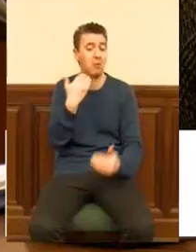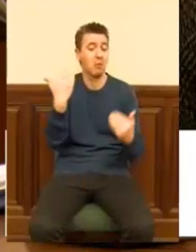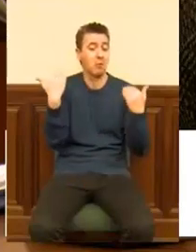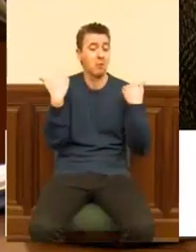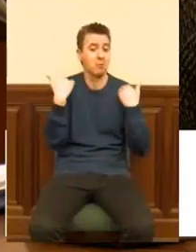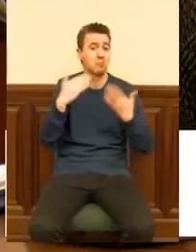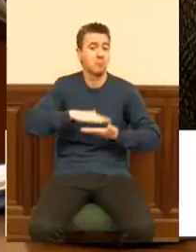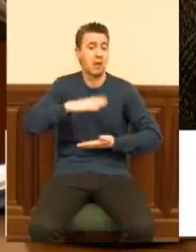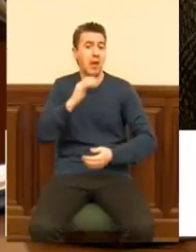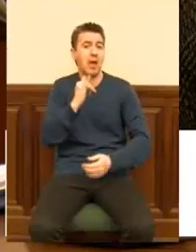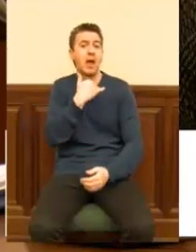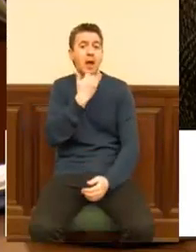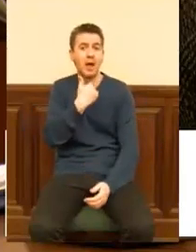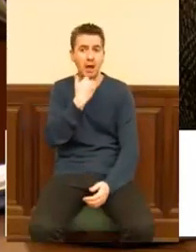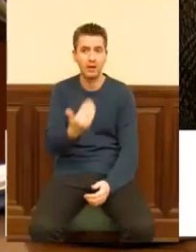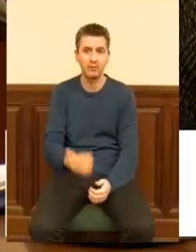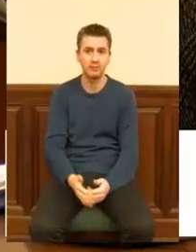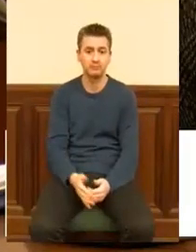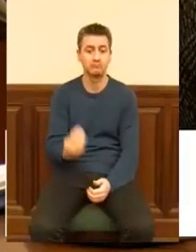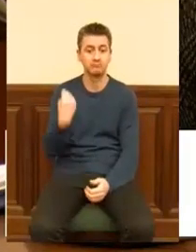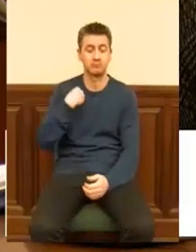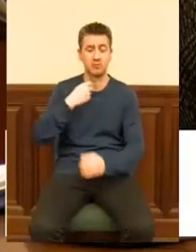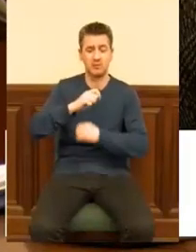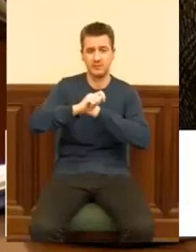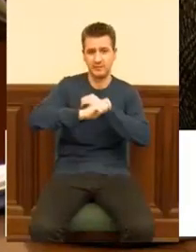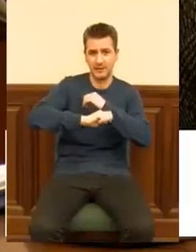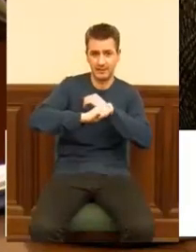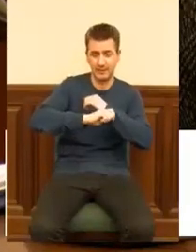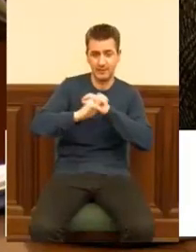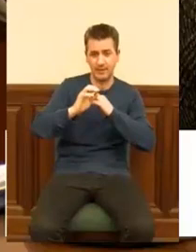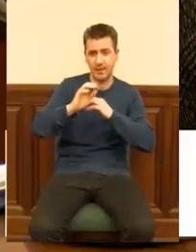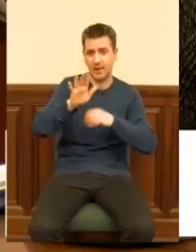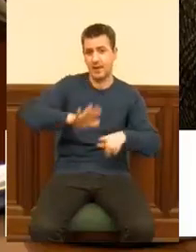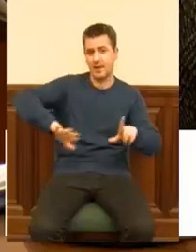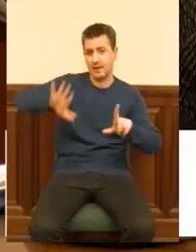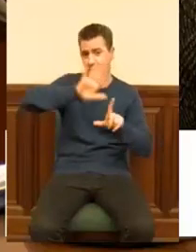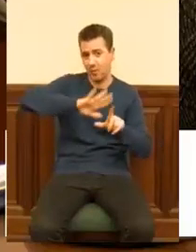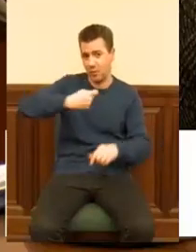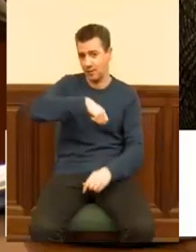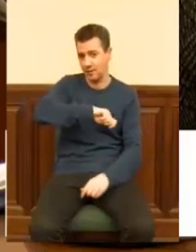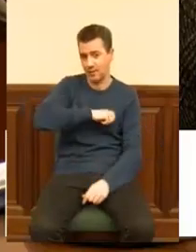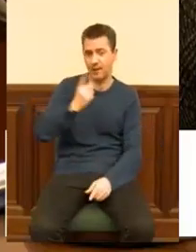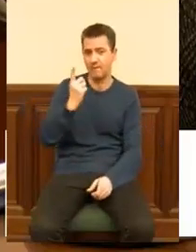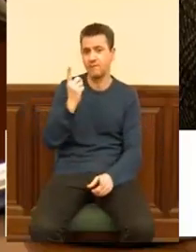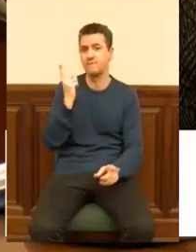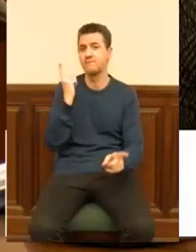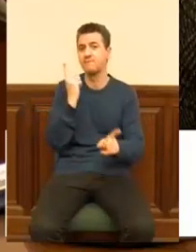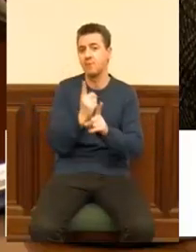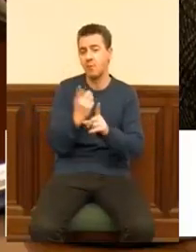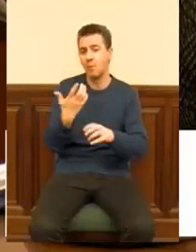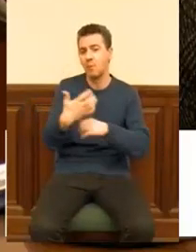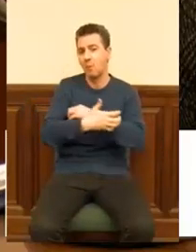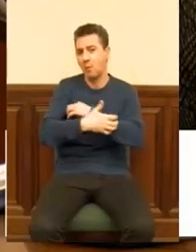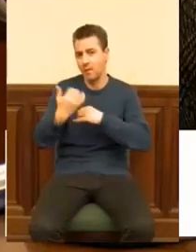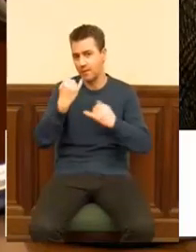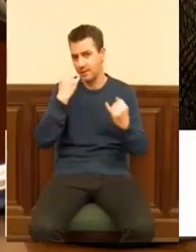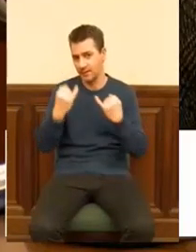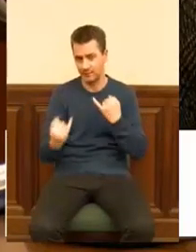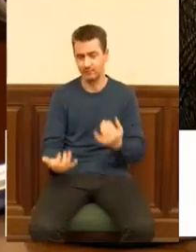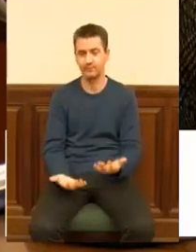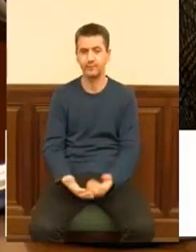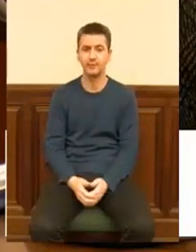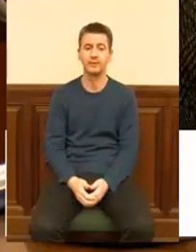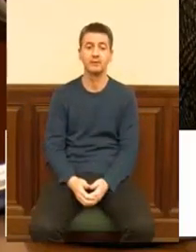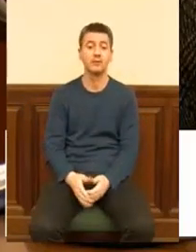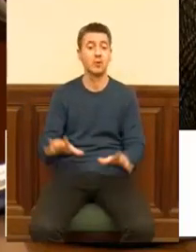propia Estrategia Nacional contra la Pobreza Energética. Mire, no me diga usted que no es que no es cosa de la Comunidad de